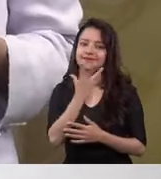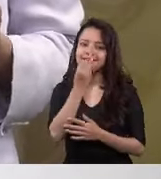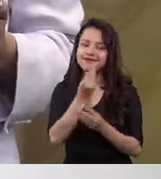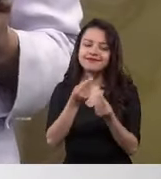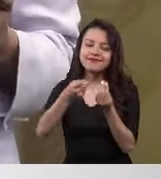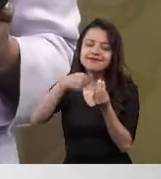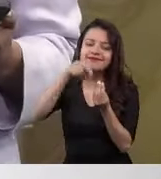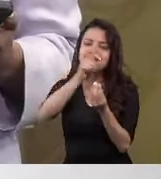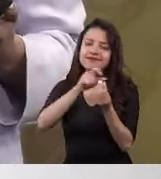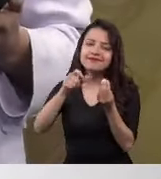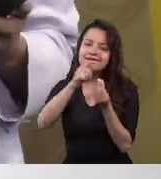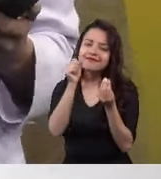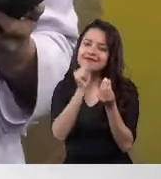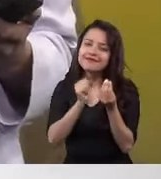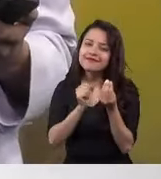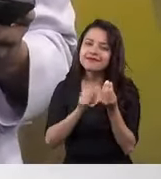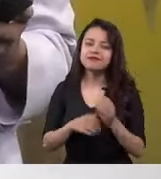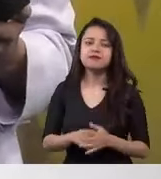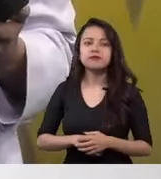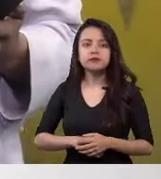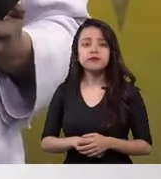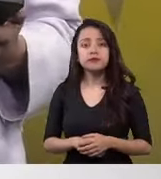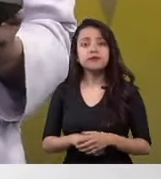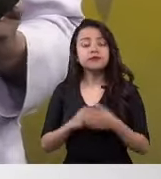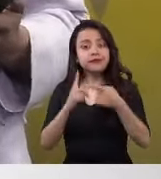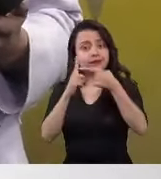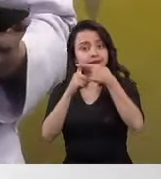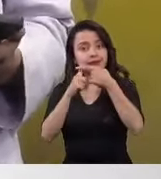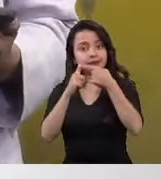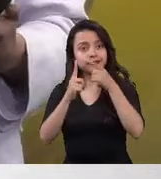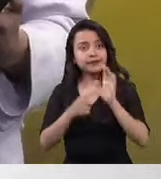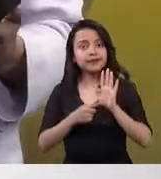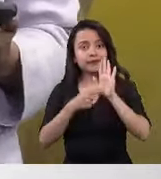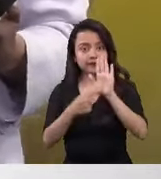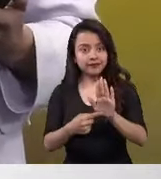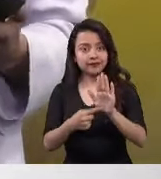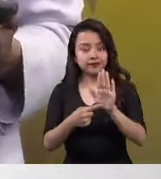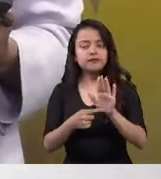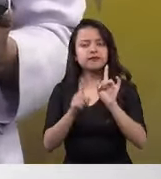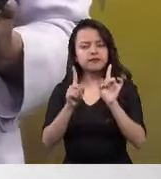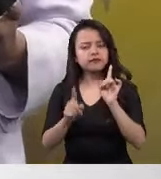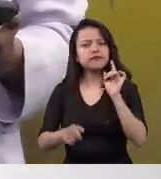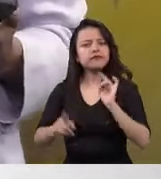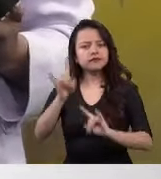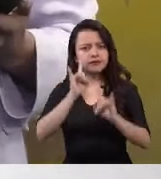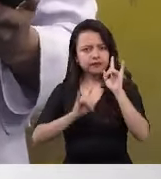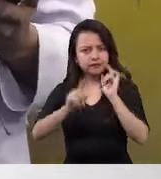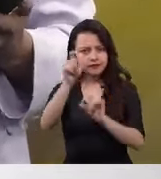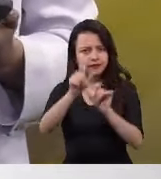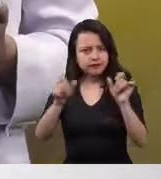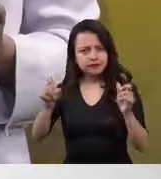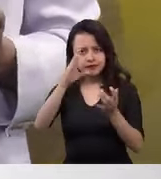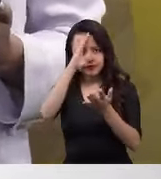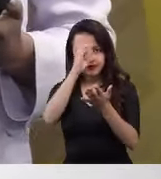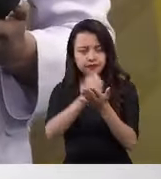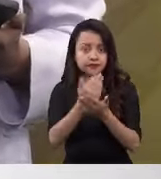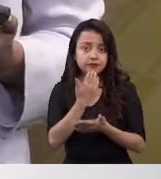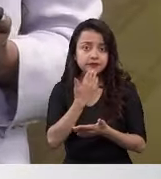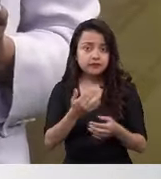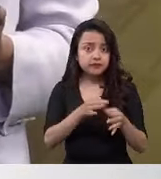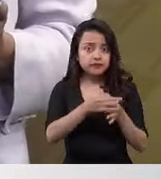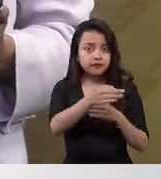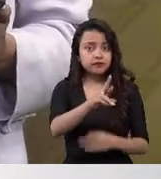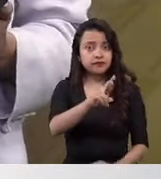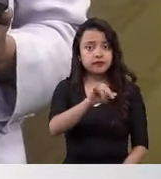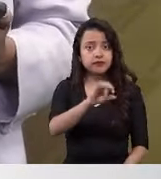Diego, estamos allá no solo para resaltar lo positivo, sino también escuchar la gente de Caldas. Y, Joana, en Río Sucio otra vez